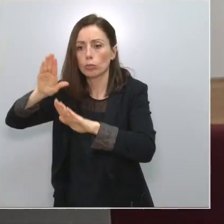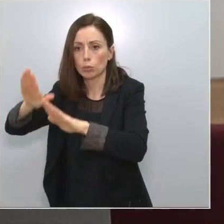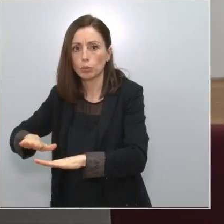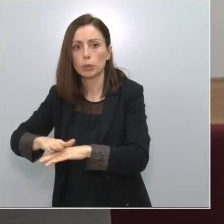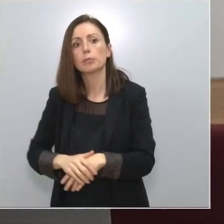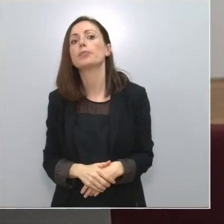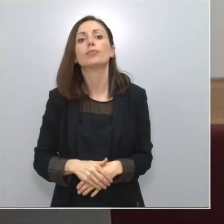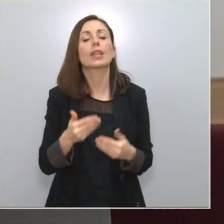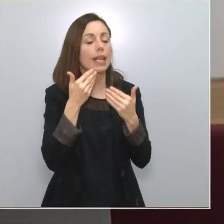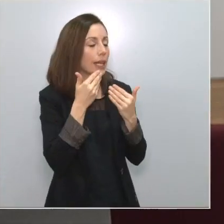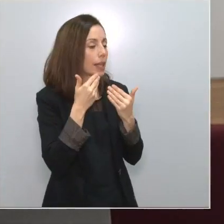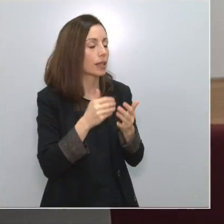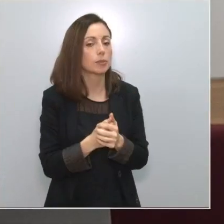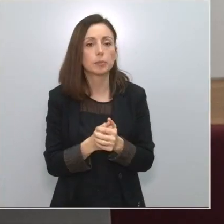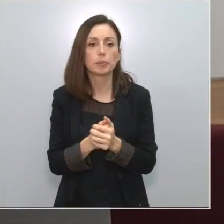Muy bien, gracias.